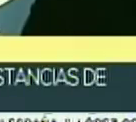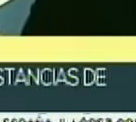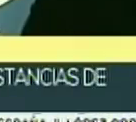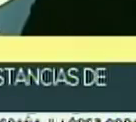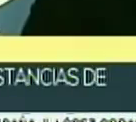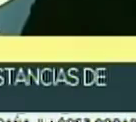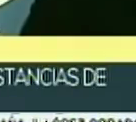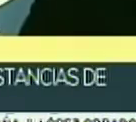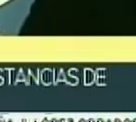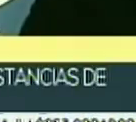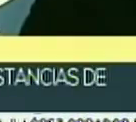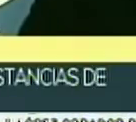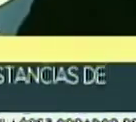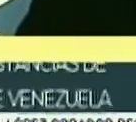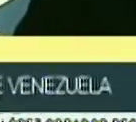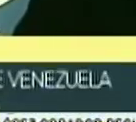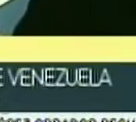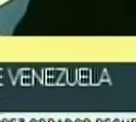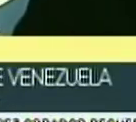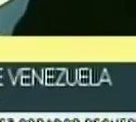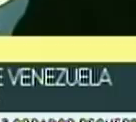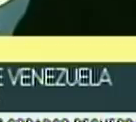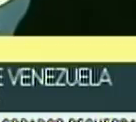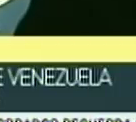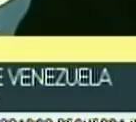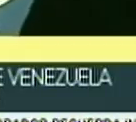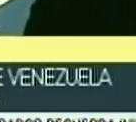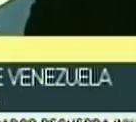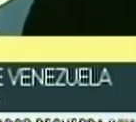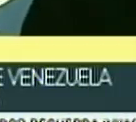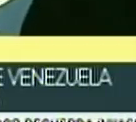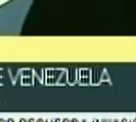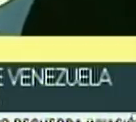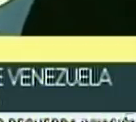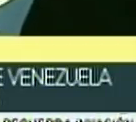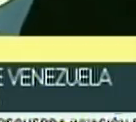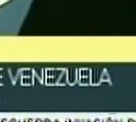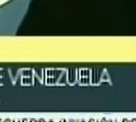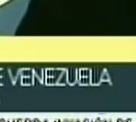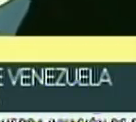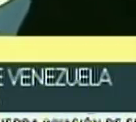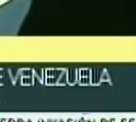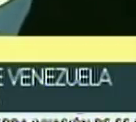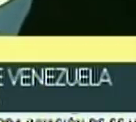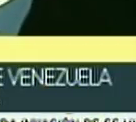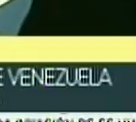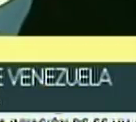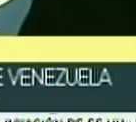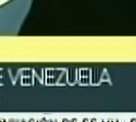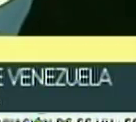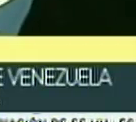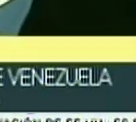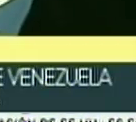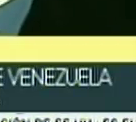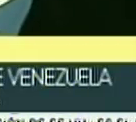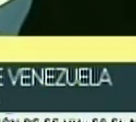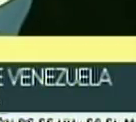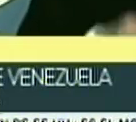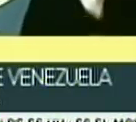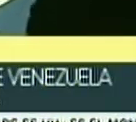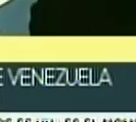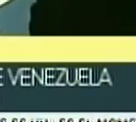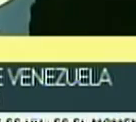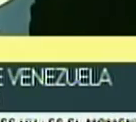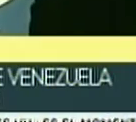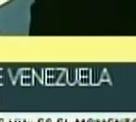que eso está ya abierto para las donaciones, apenas recibir 20 millones de dólares. Entonces, se